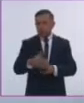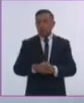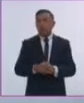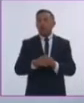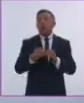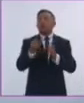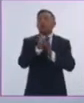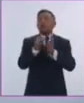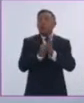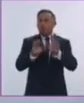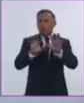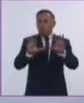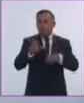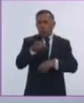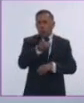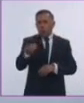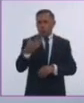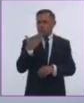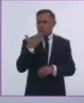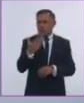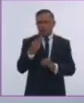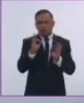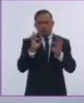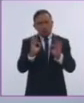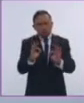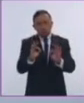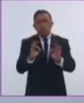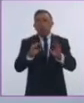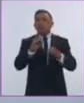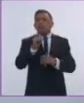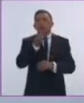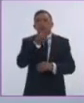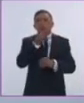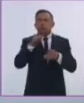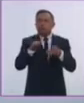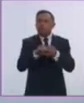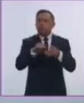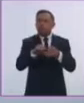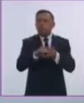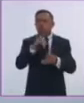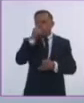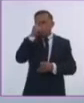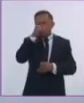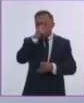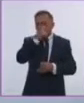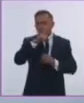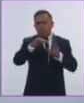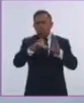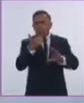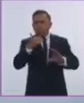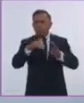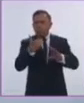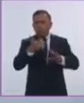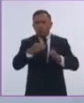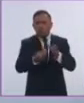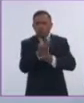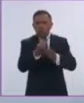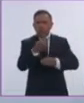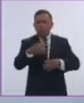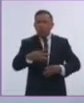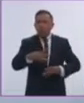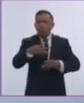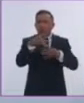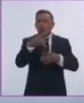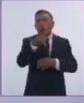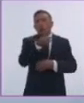funcionando correctamente para mantenernos informados minuto a minuto sobre cómo evoluciona el despliegue operativo y